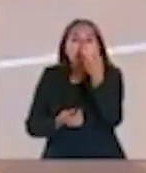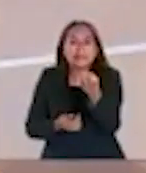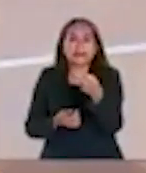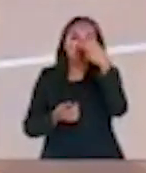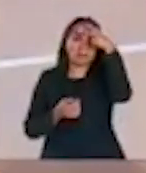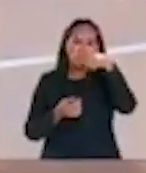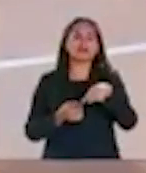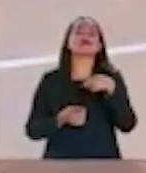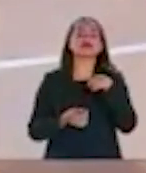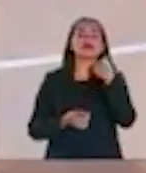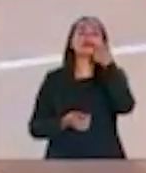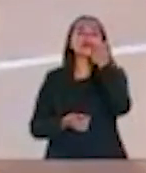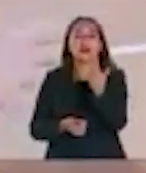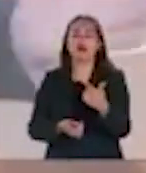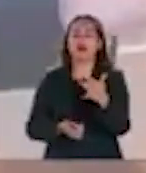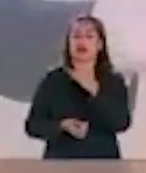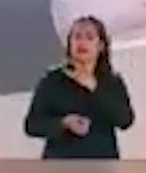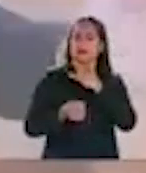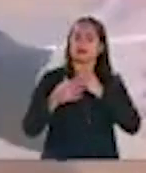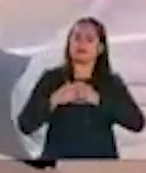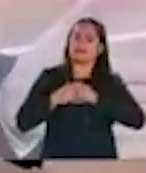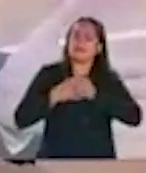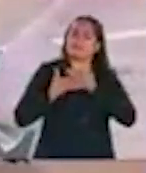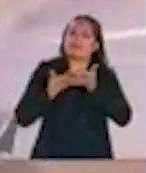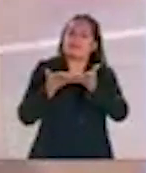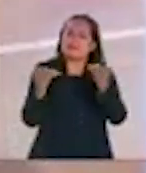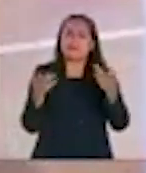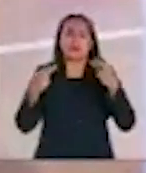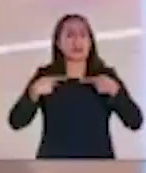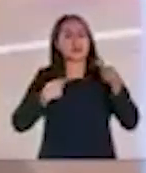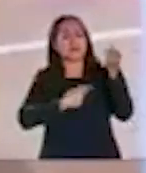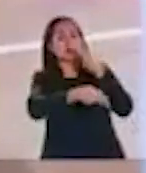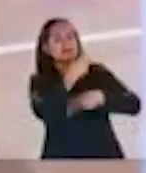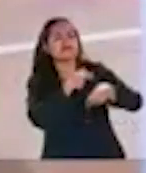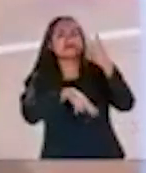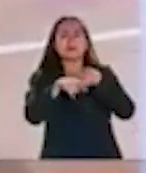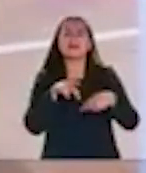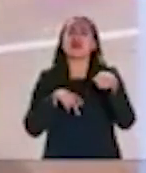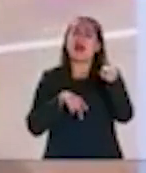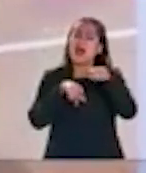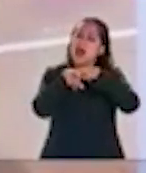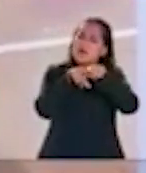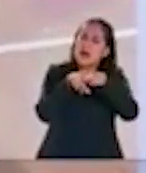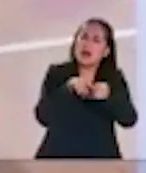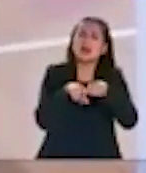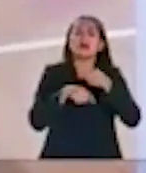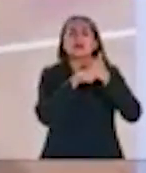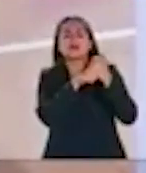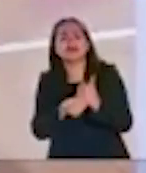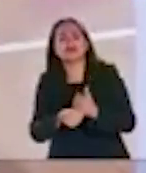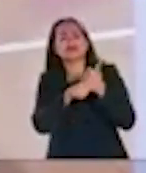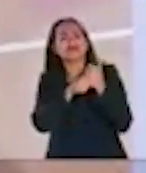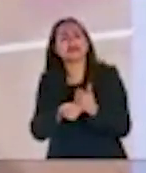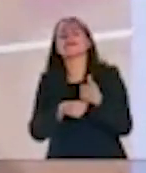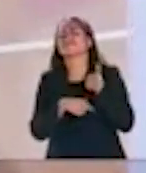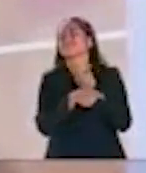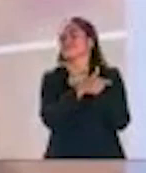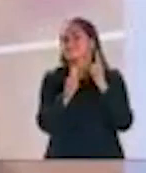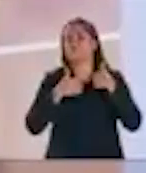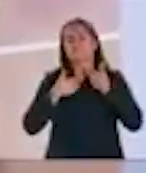méxico generoso un méxico que abre los brazos a los hermanos que vienen sufriendo y que vienen huyendo